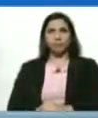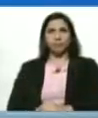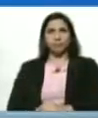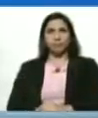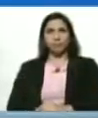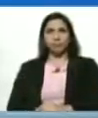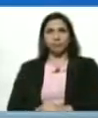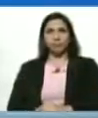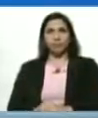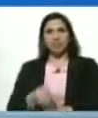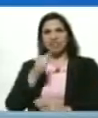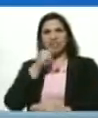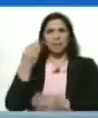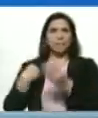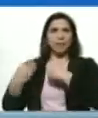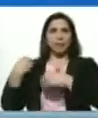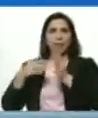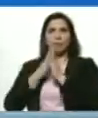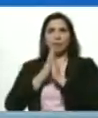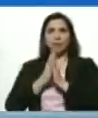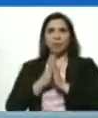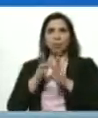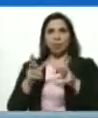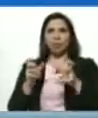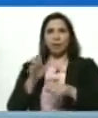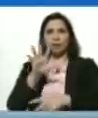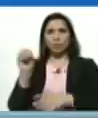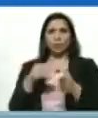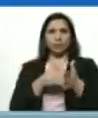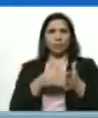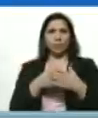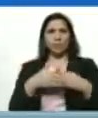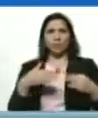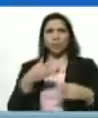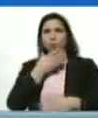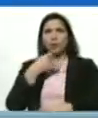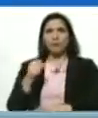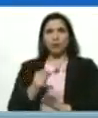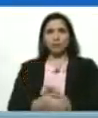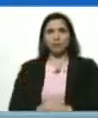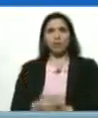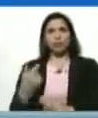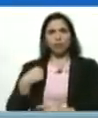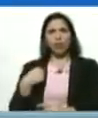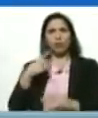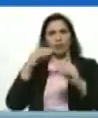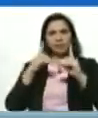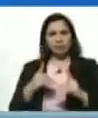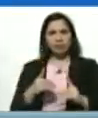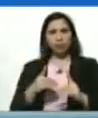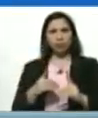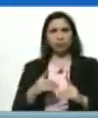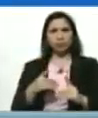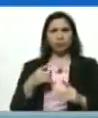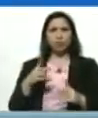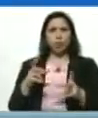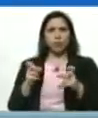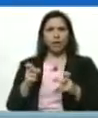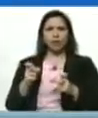había quienes me pedían que lo colocar en 50.000 yo he decidido colocarlo en 5000